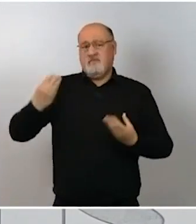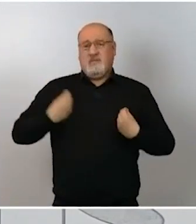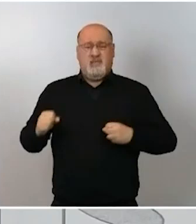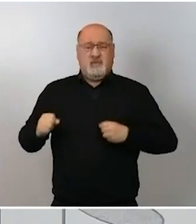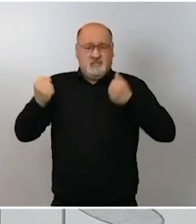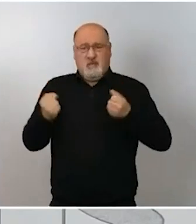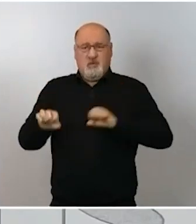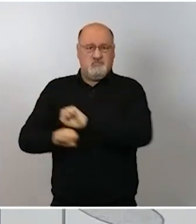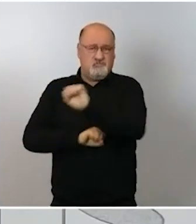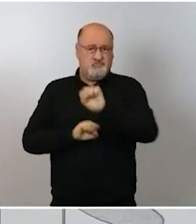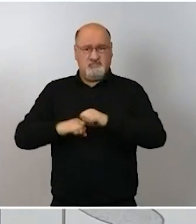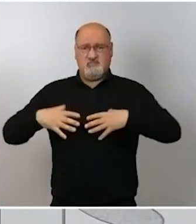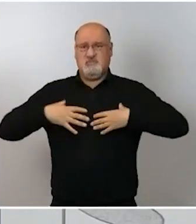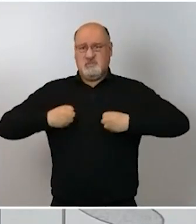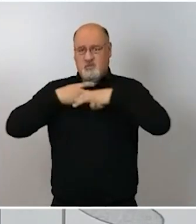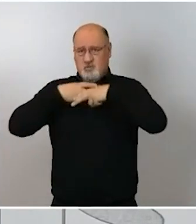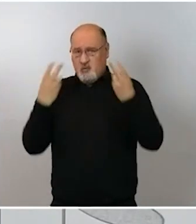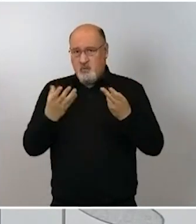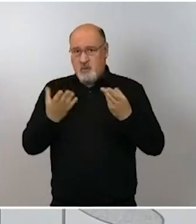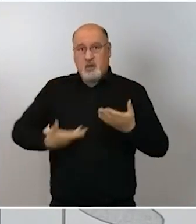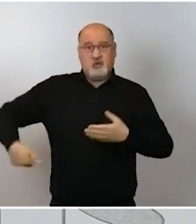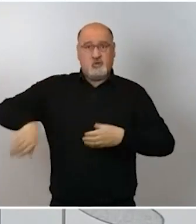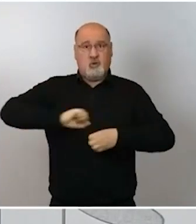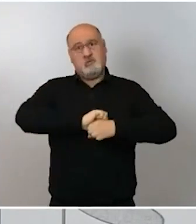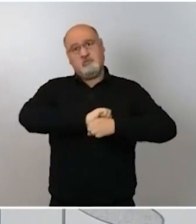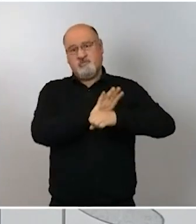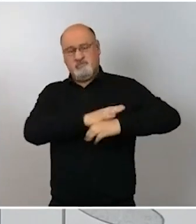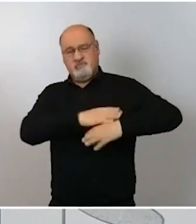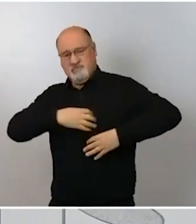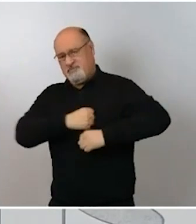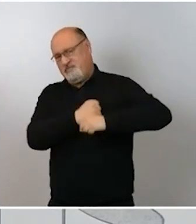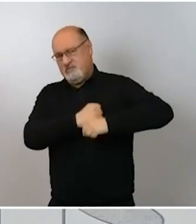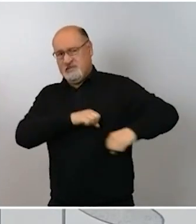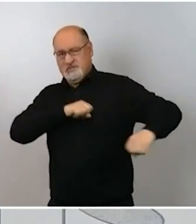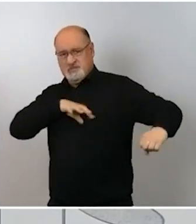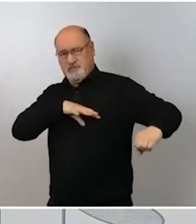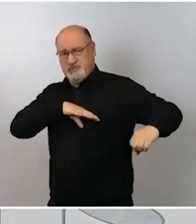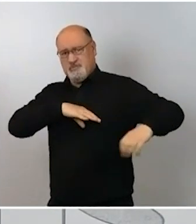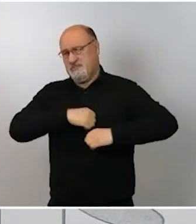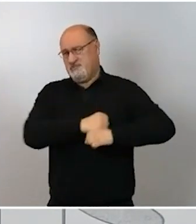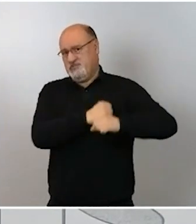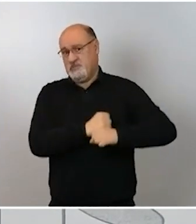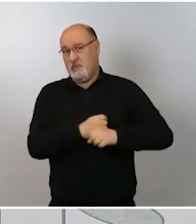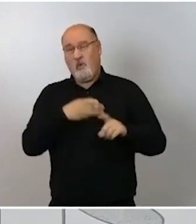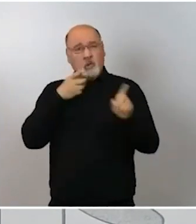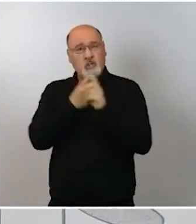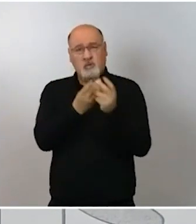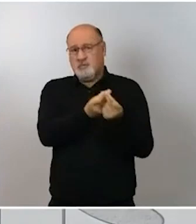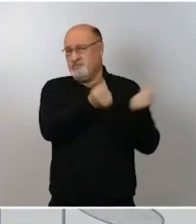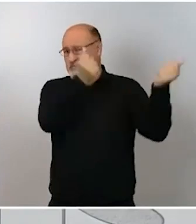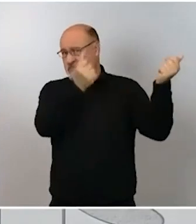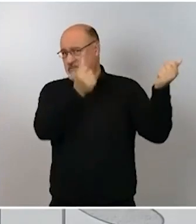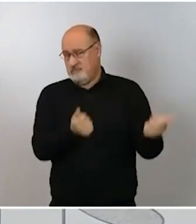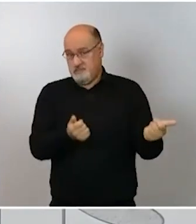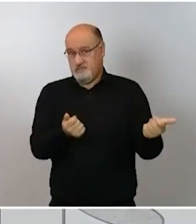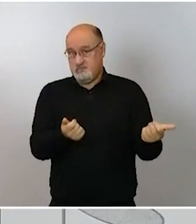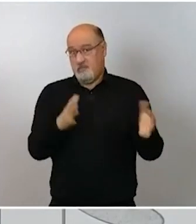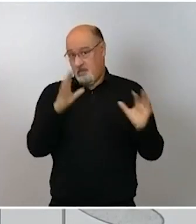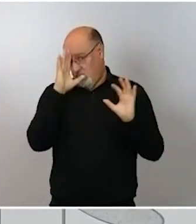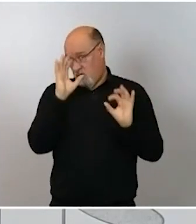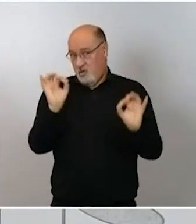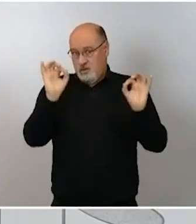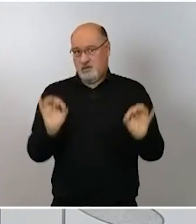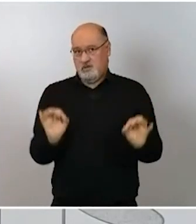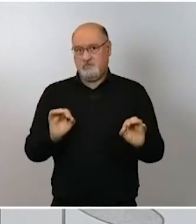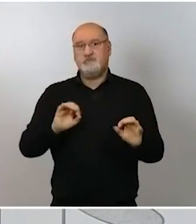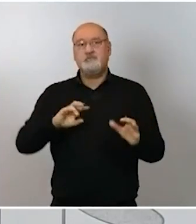todos En definitiva de poder empezar a superar definitivamente esta pandemia eh y y y lógicamente en ese sistema de controles